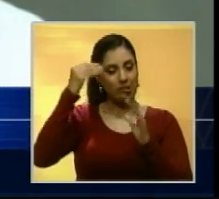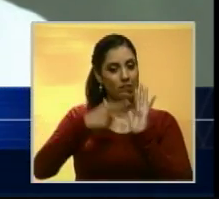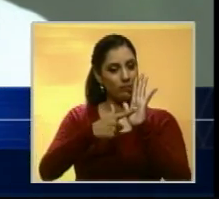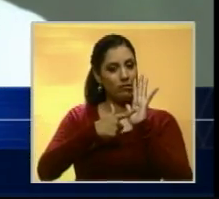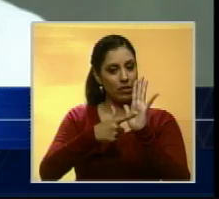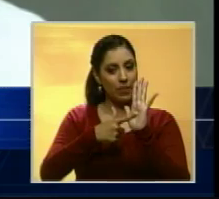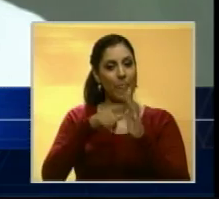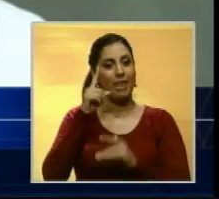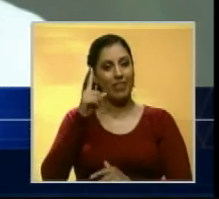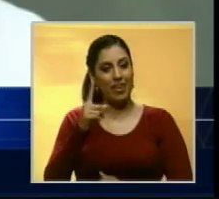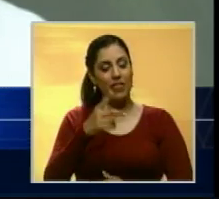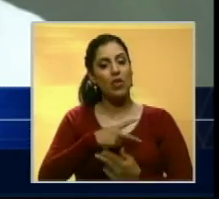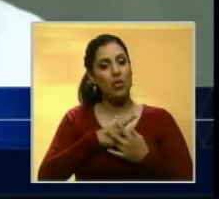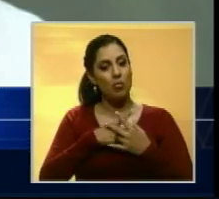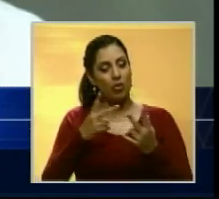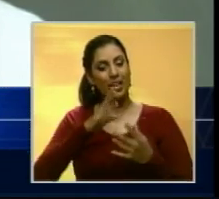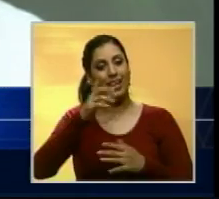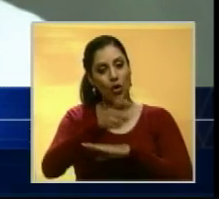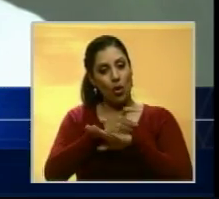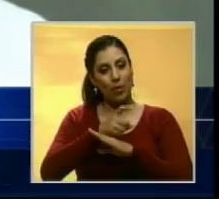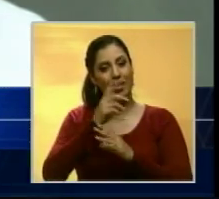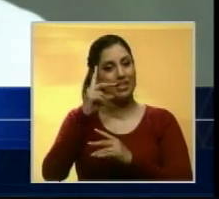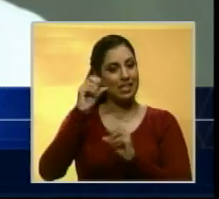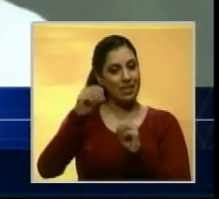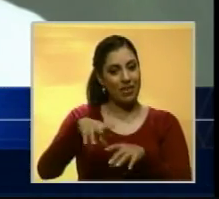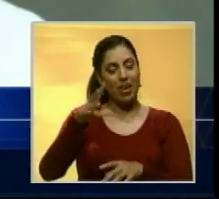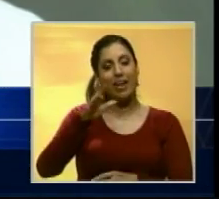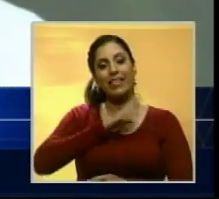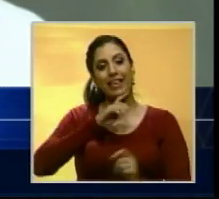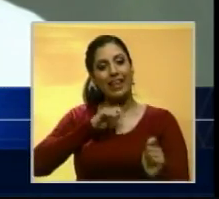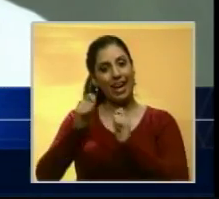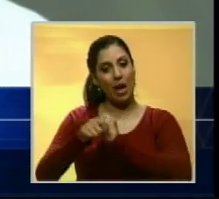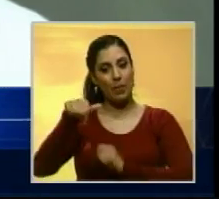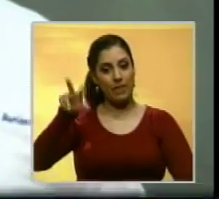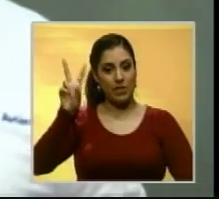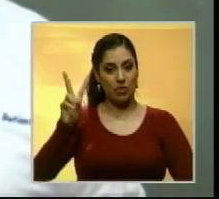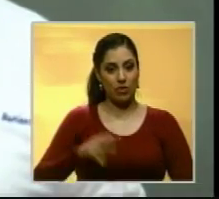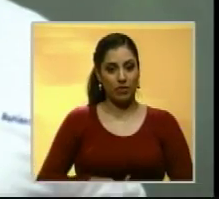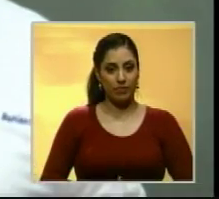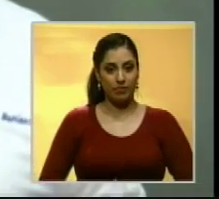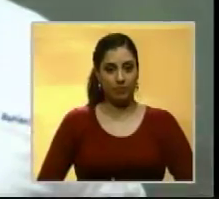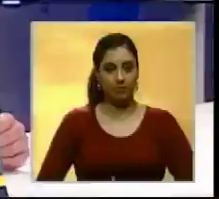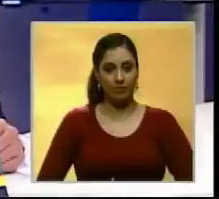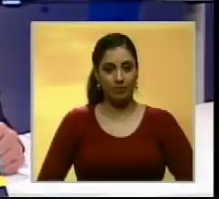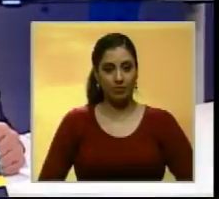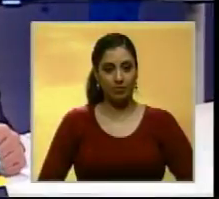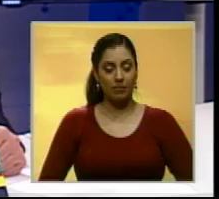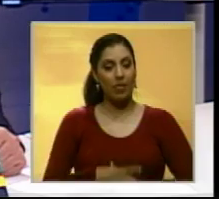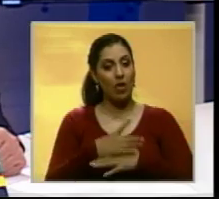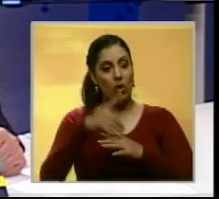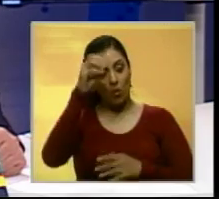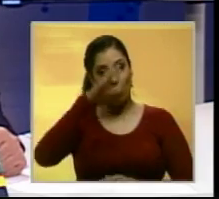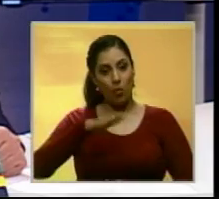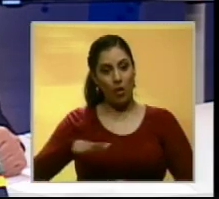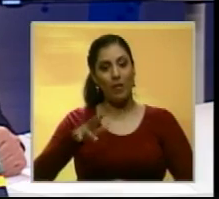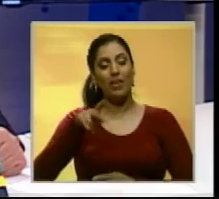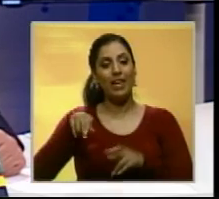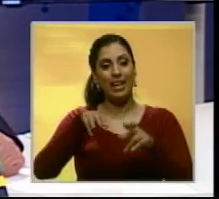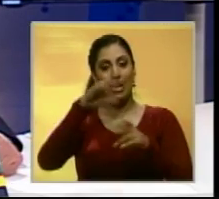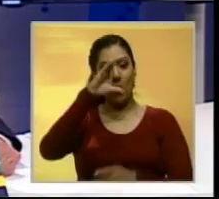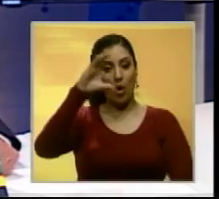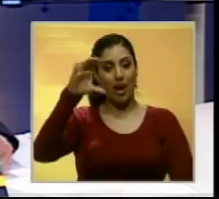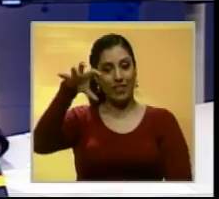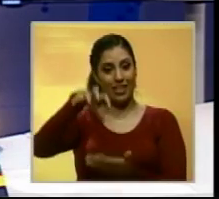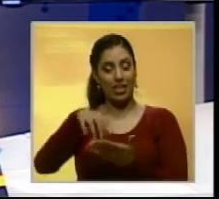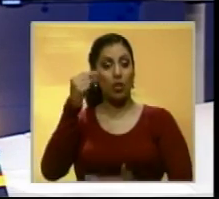muestran, expresen su voluntad de que este gobierno se vaya y se produzca un cambio ya en Venezuela. El pueblo de Río Caribe, en el